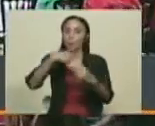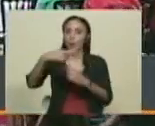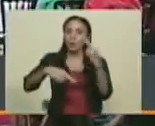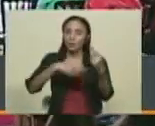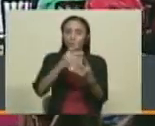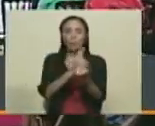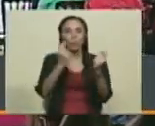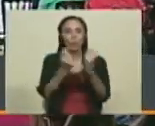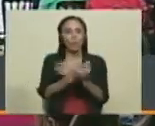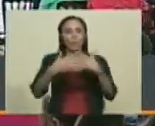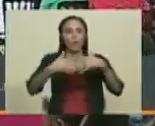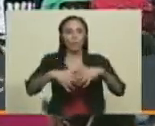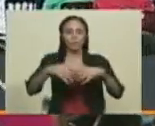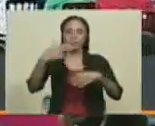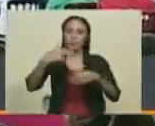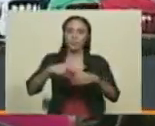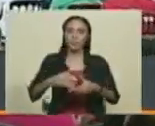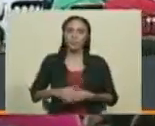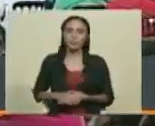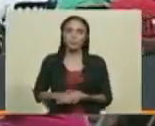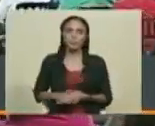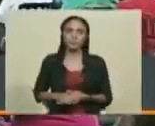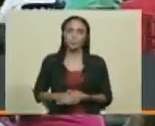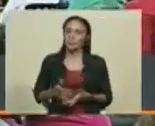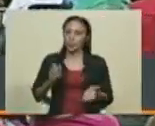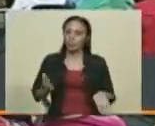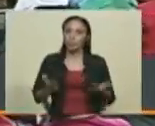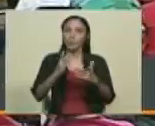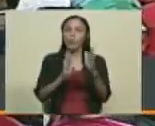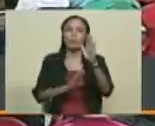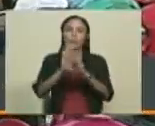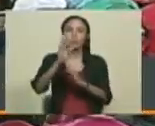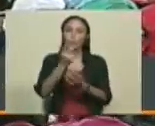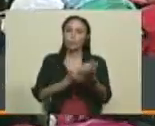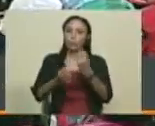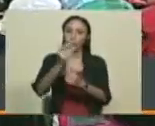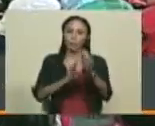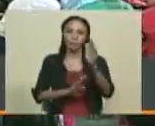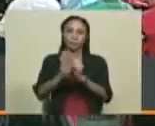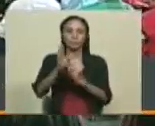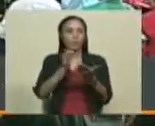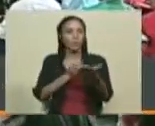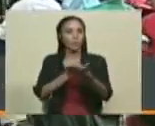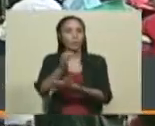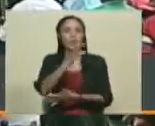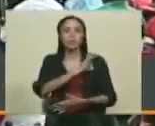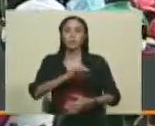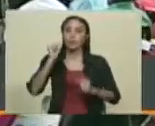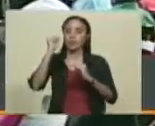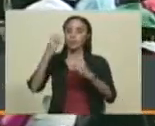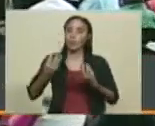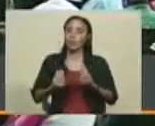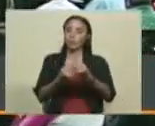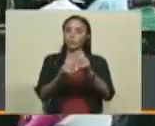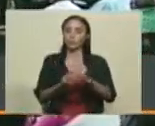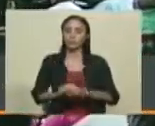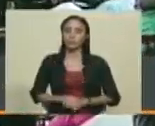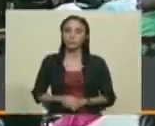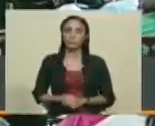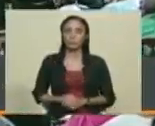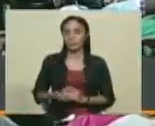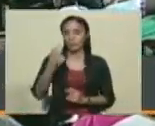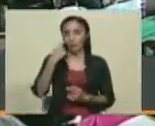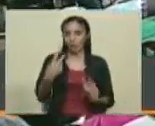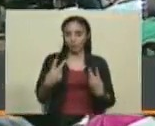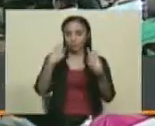PDVSA. Yo quiero hacer una revolución económica rumbo al socialismo, compañeros, compañeras. Y les miro los